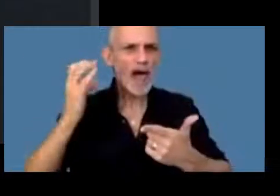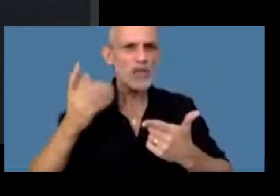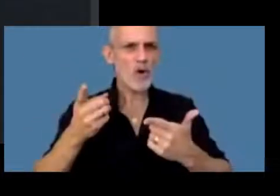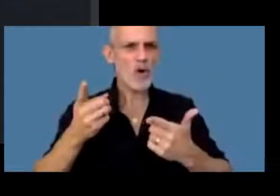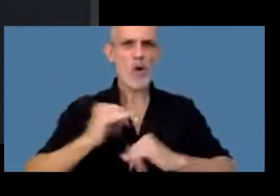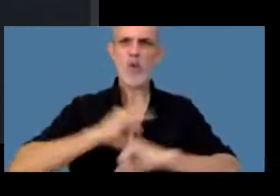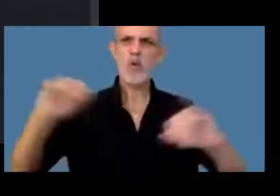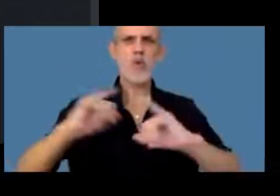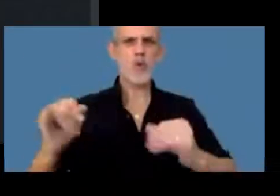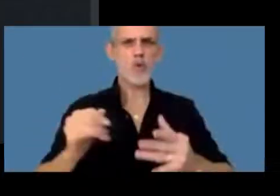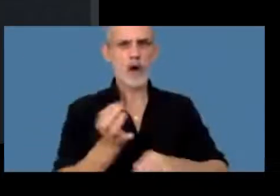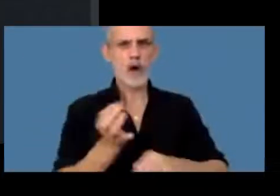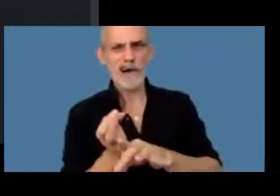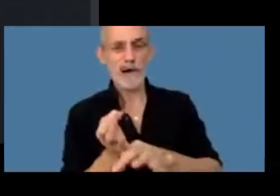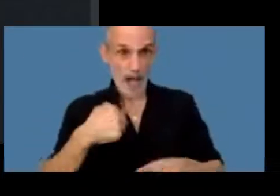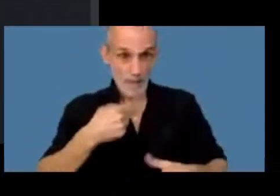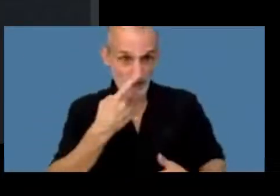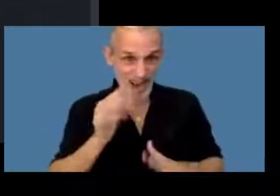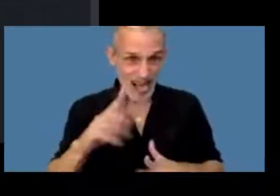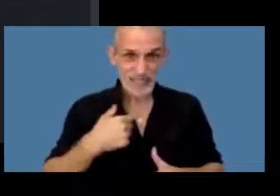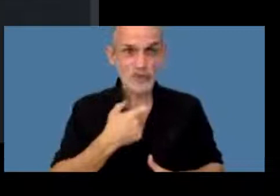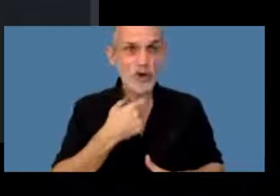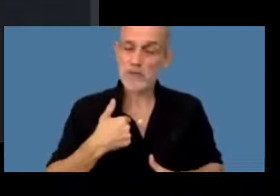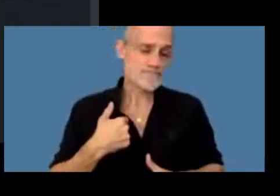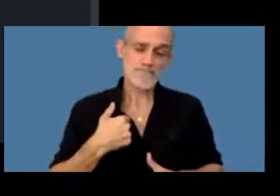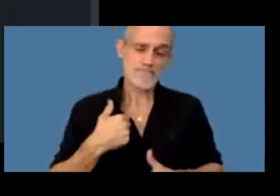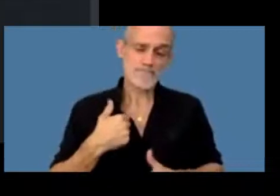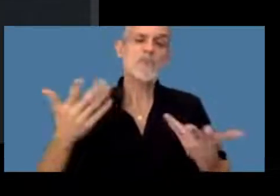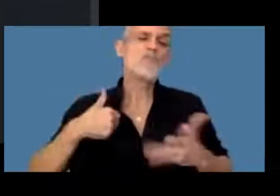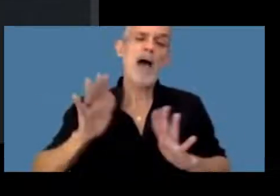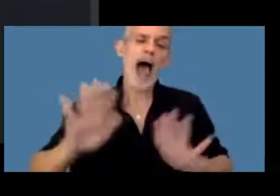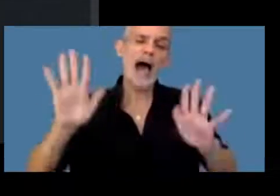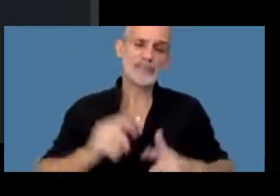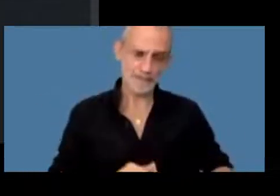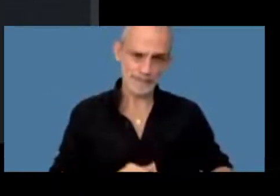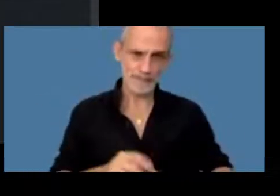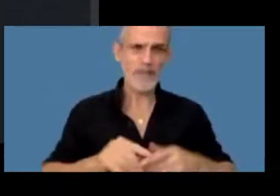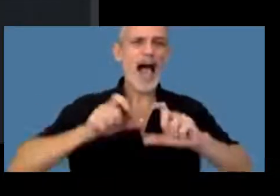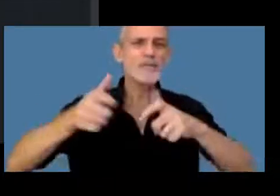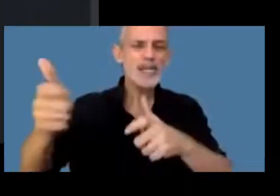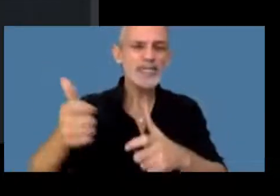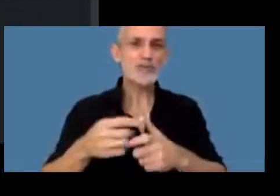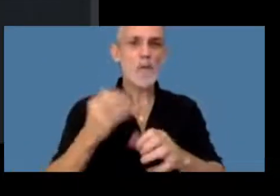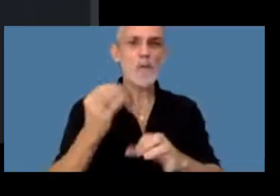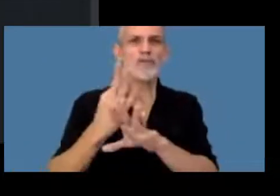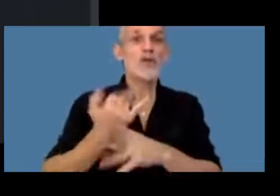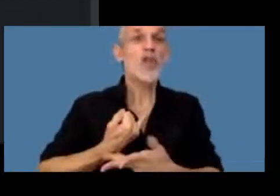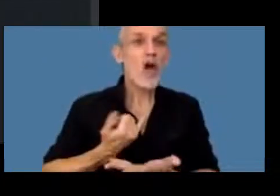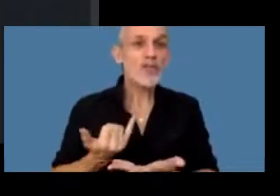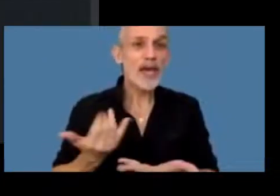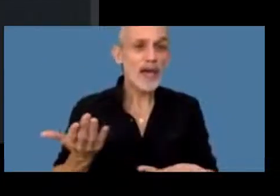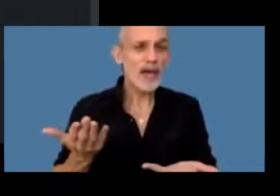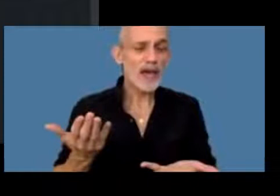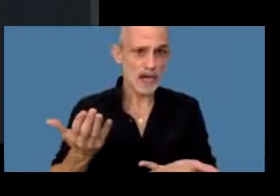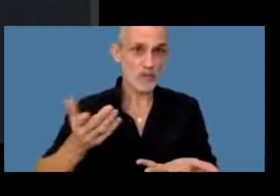No es lo que a mí me interesa, digamos, lo que yo quiero, pero lamentablemente es así. La primera línea de actualización de los profesionales, del